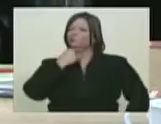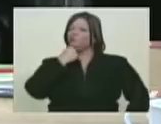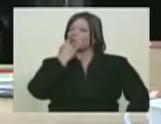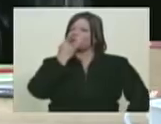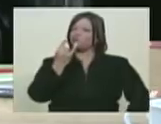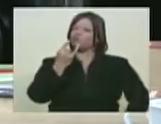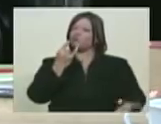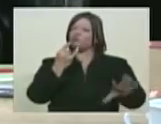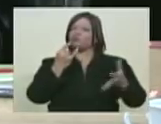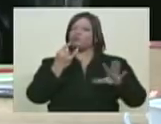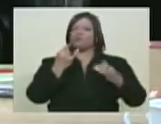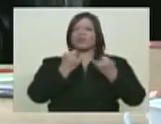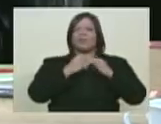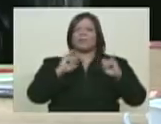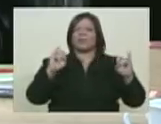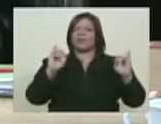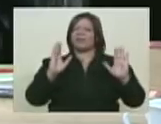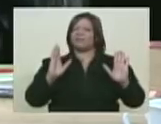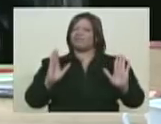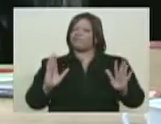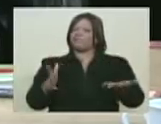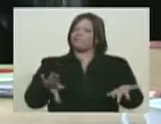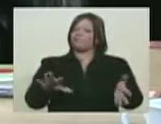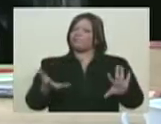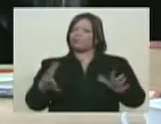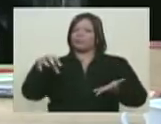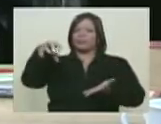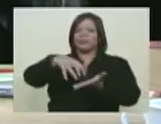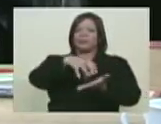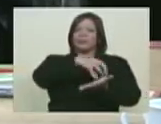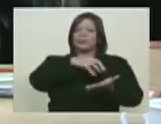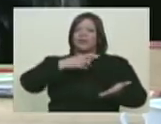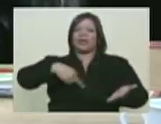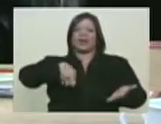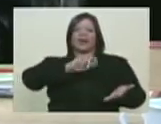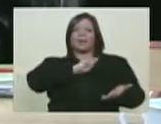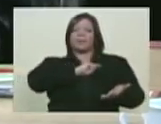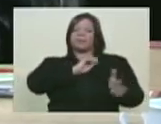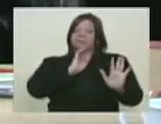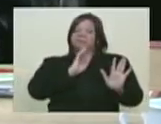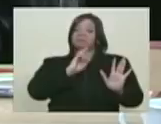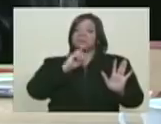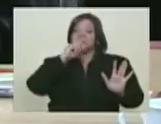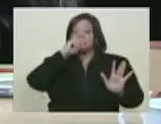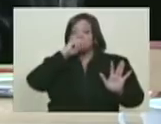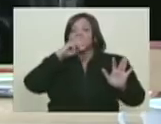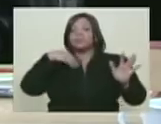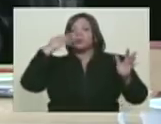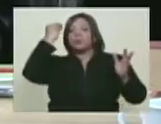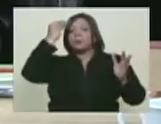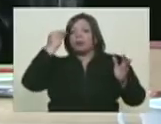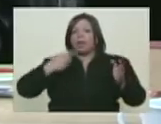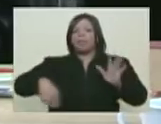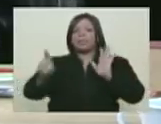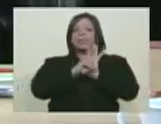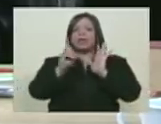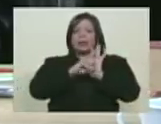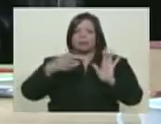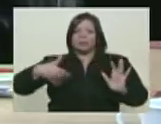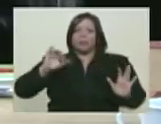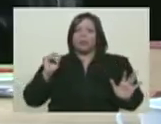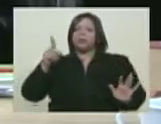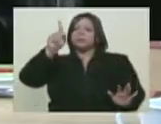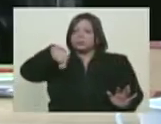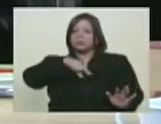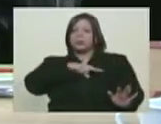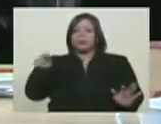los fenómenos independentistas regionales españoles. Sin embargo, creo en el absoluto derecho que tiene todo el mundo a decir si quiere